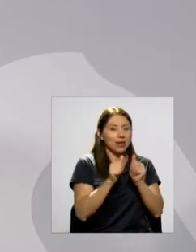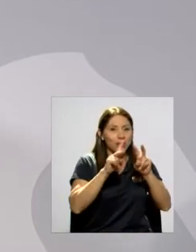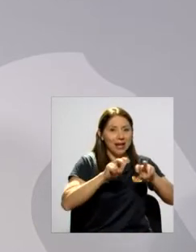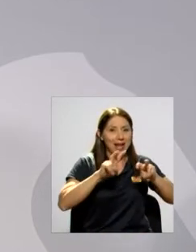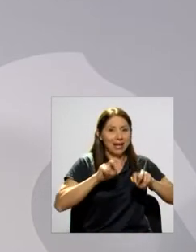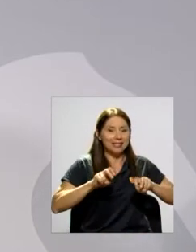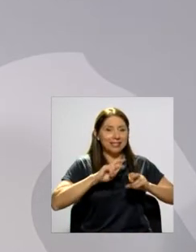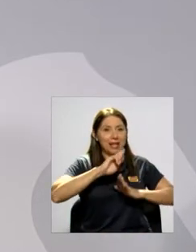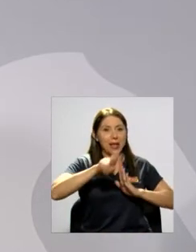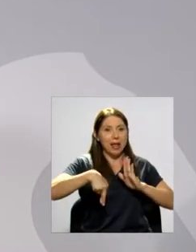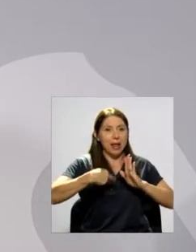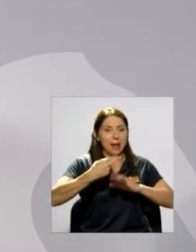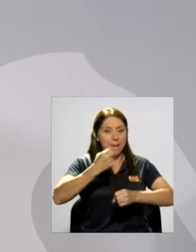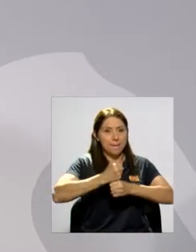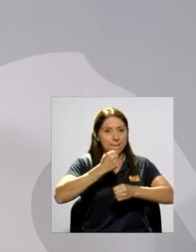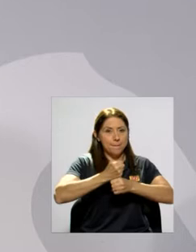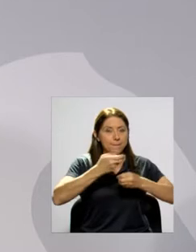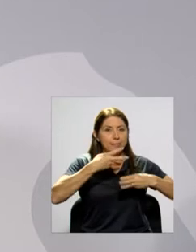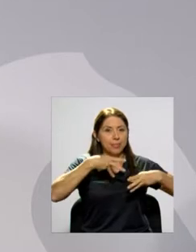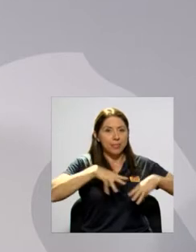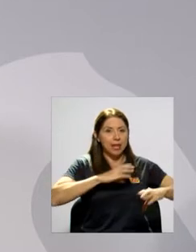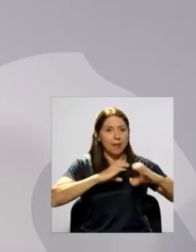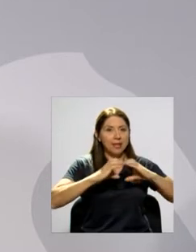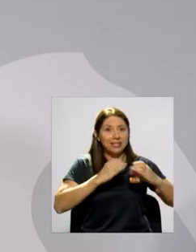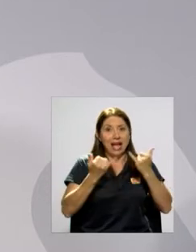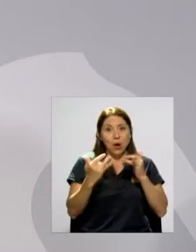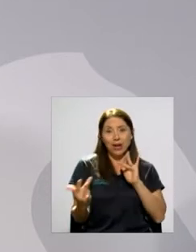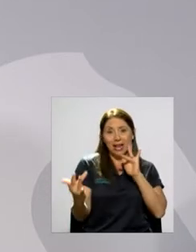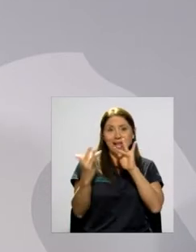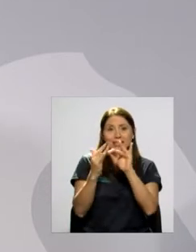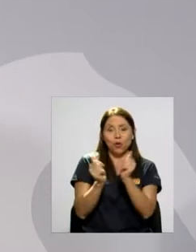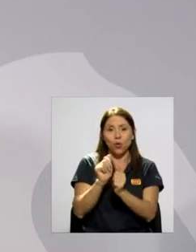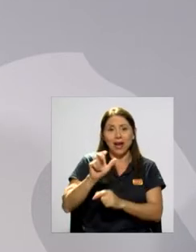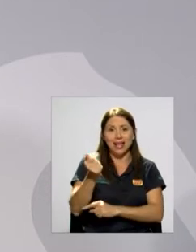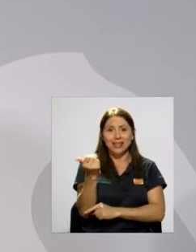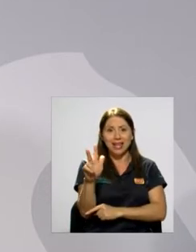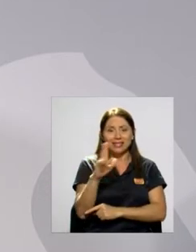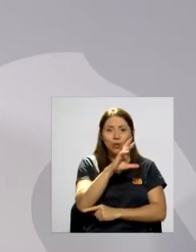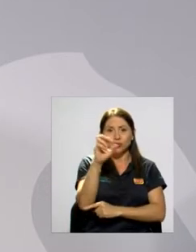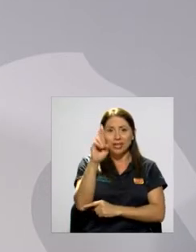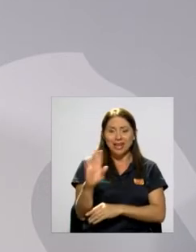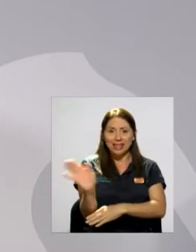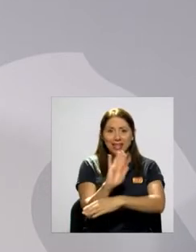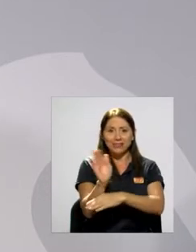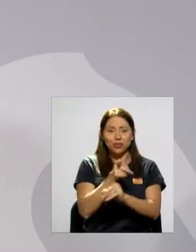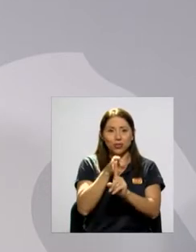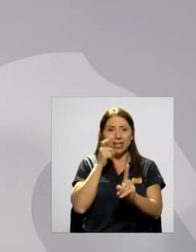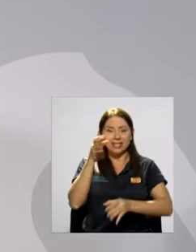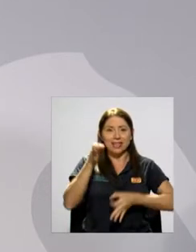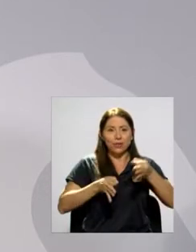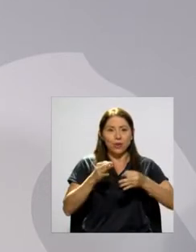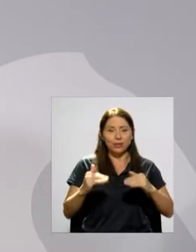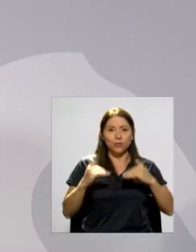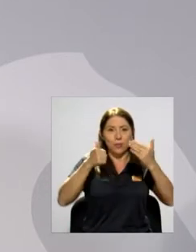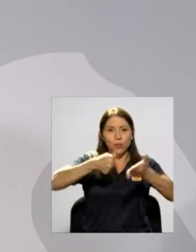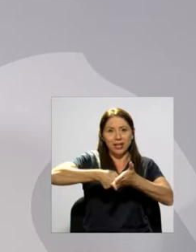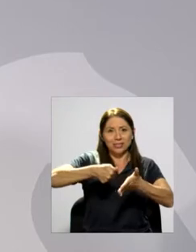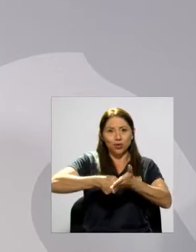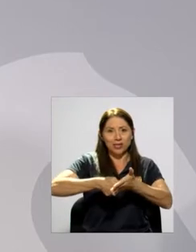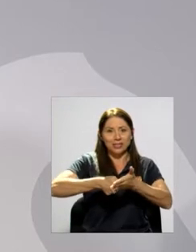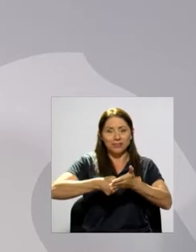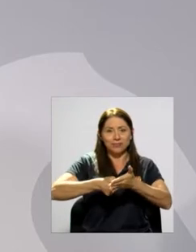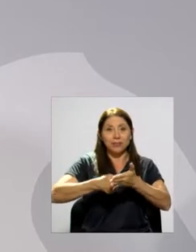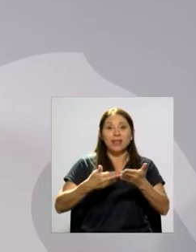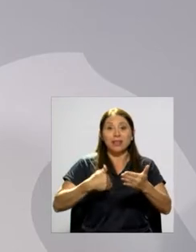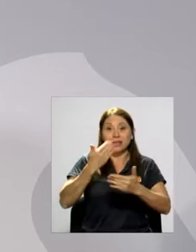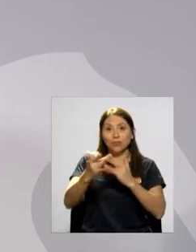elecciones. Y vamos a ir en enlace con Canal 13, Costa Rica Televisión, desde el Tribunal Supremo de Elecciones. Posterior